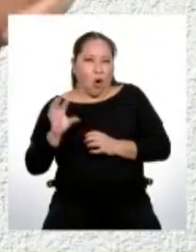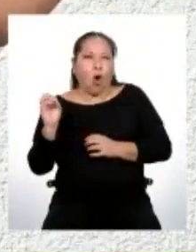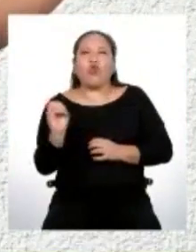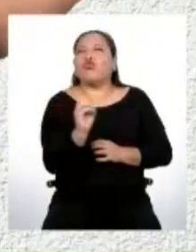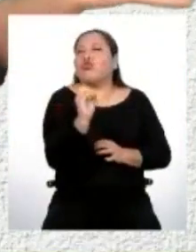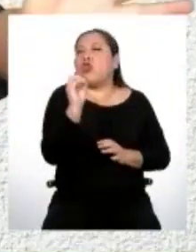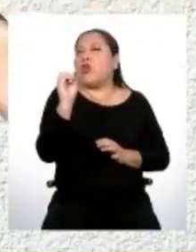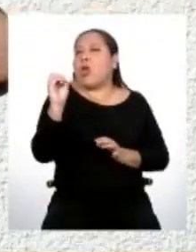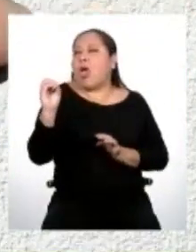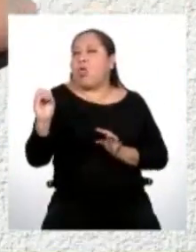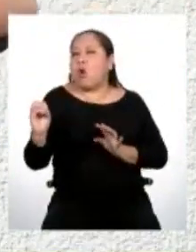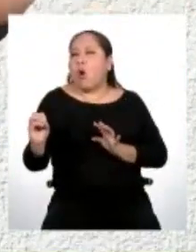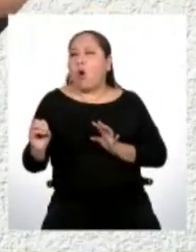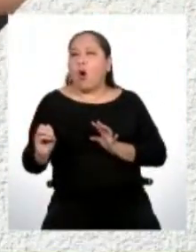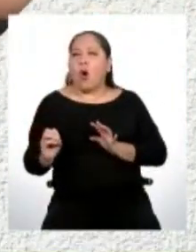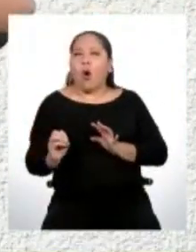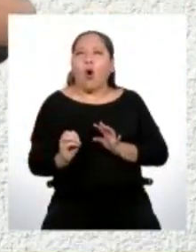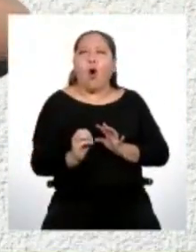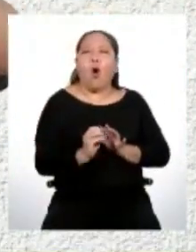¡Oxígeno!